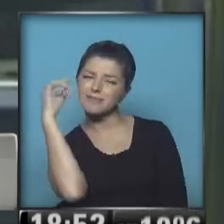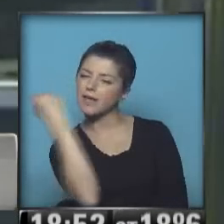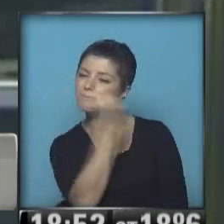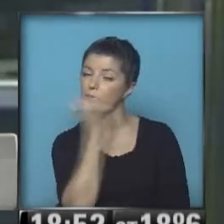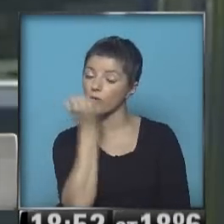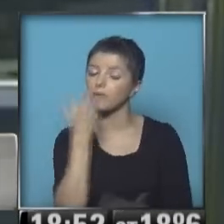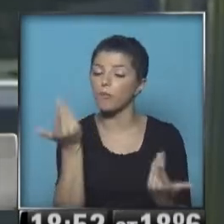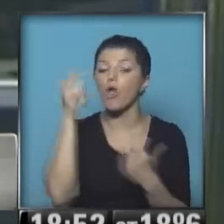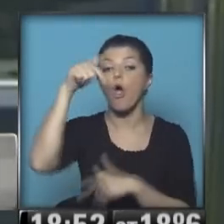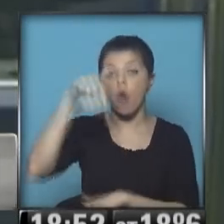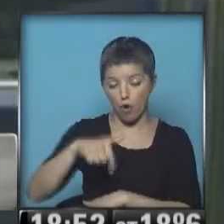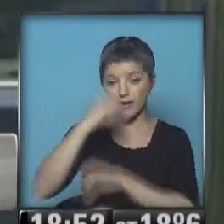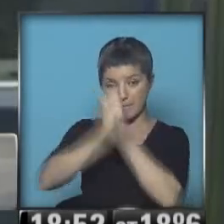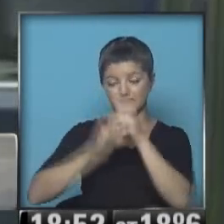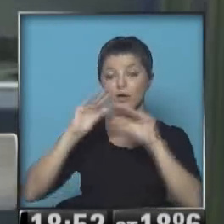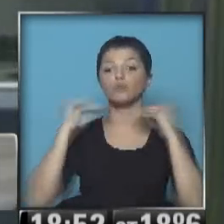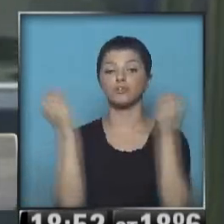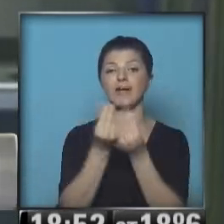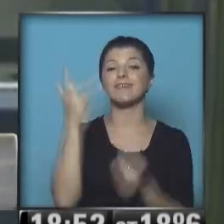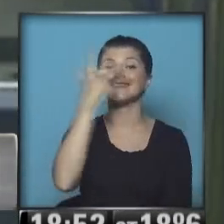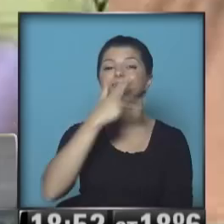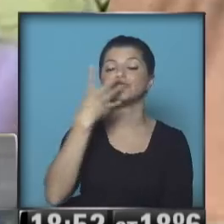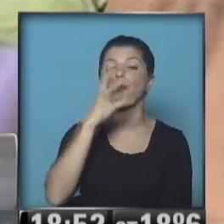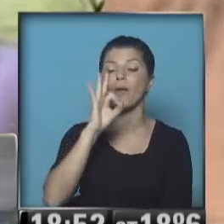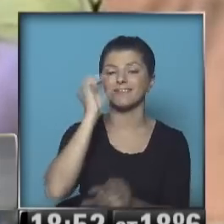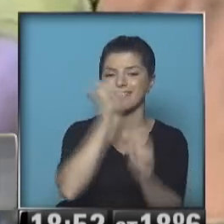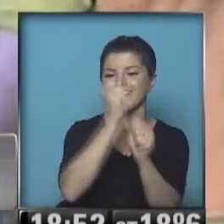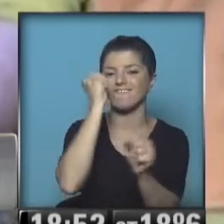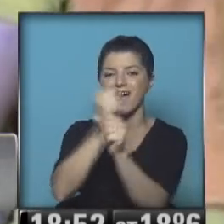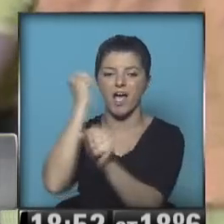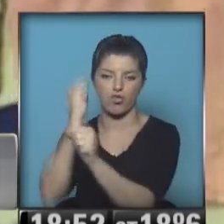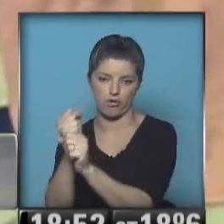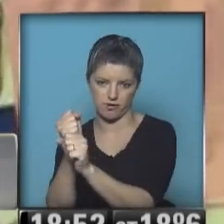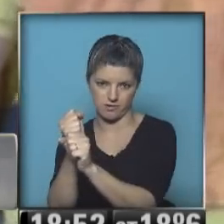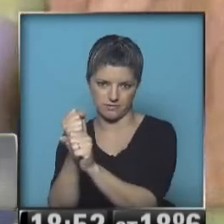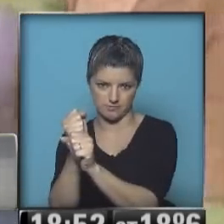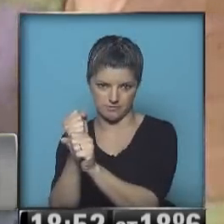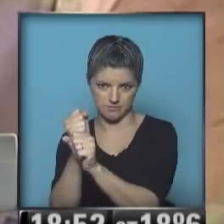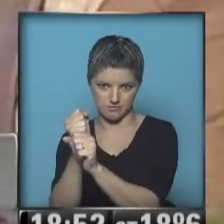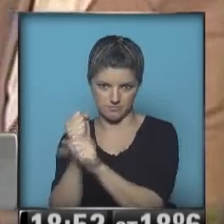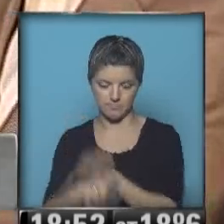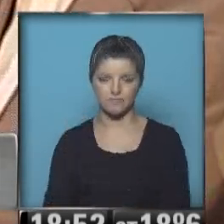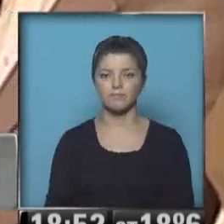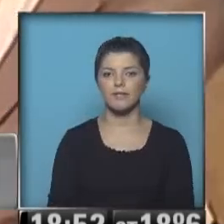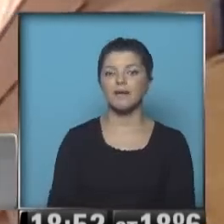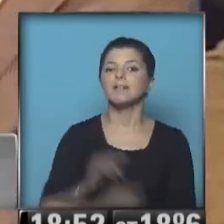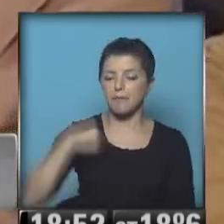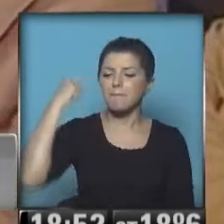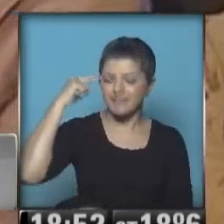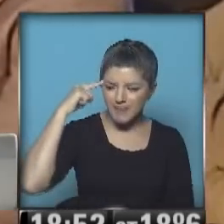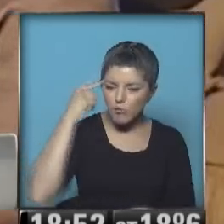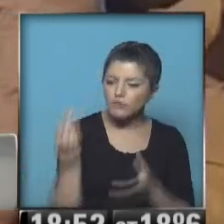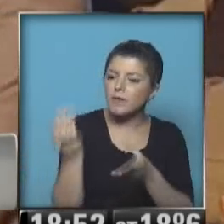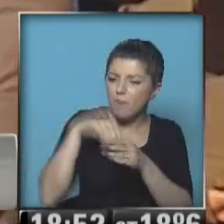la empresa tiene 340 trabajadores tomando, me decía el señor Edgardo, con expectativa de seguir